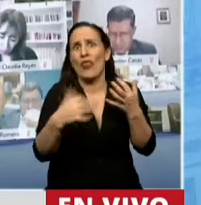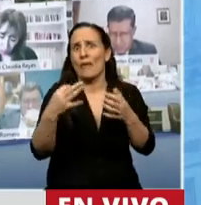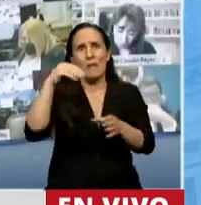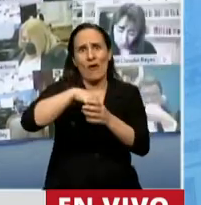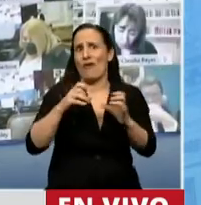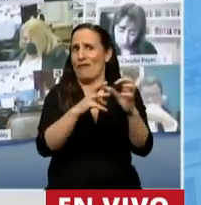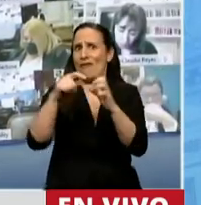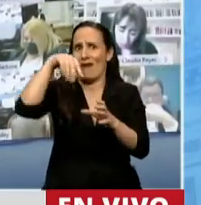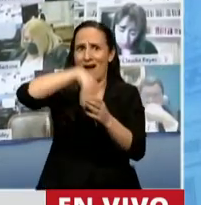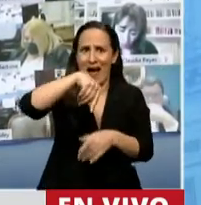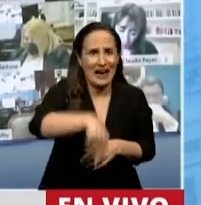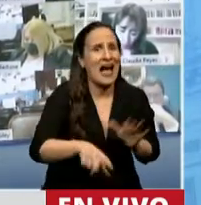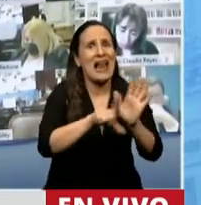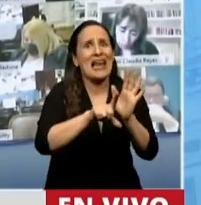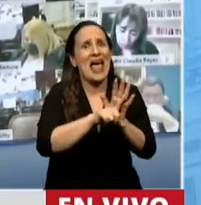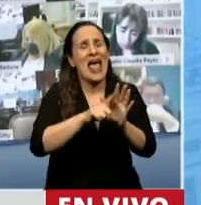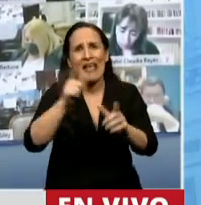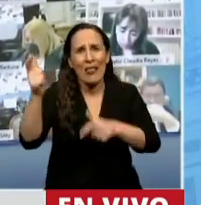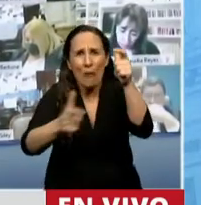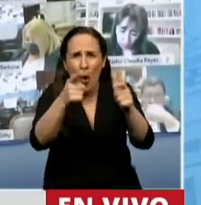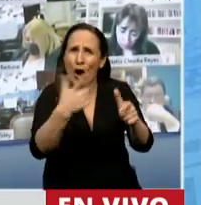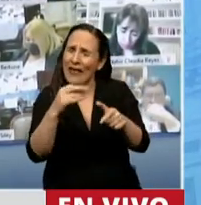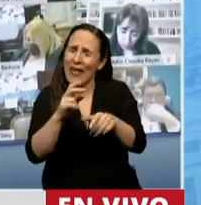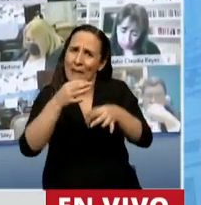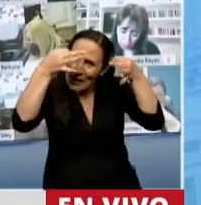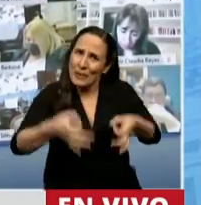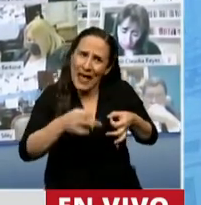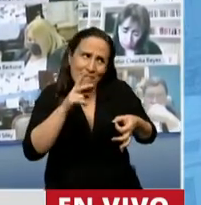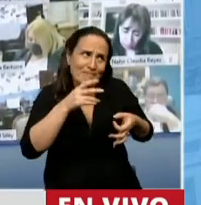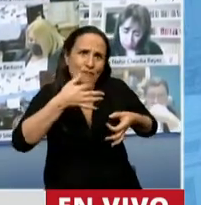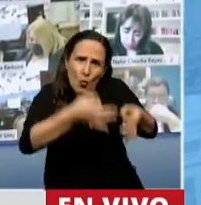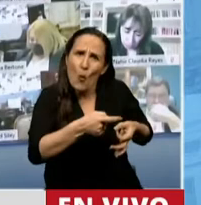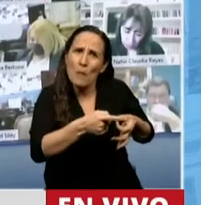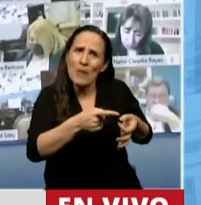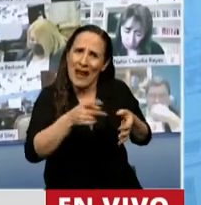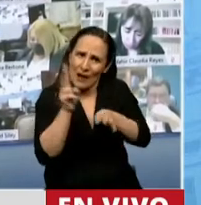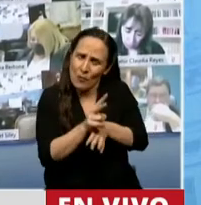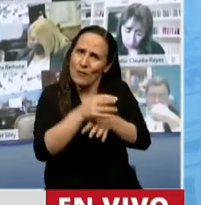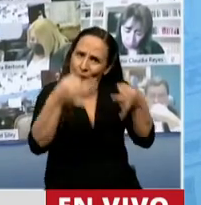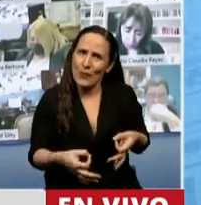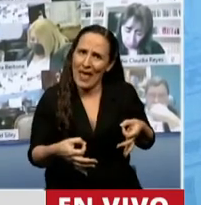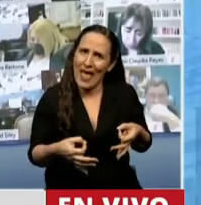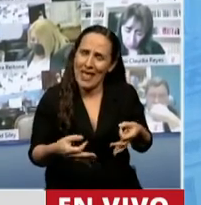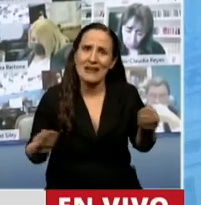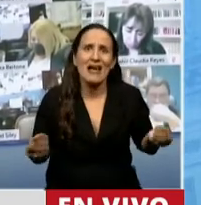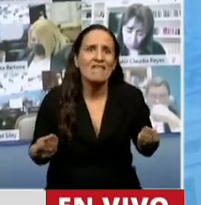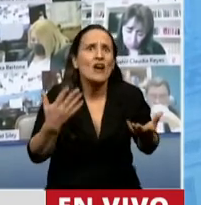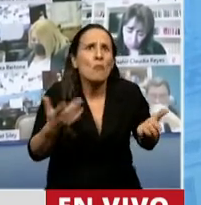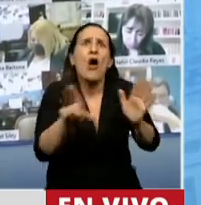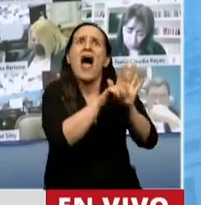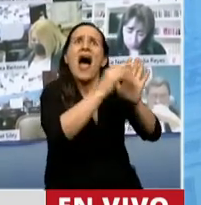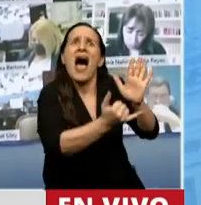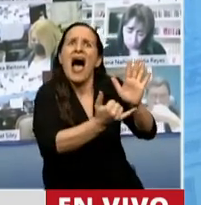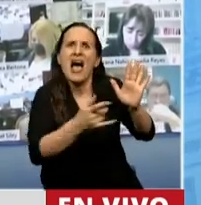mejor. Pero también todos, como sociedad, como gobierno, como jóvenes, a ver de qué manera hacemos que se cumplan las leyes.